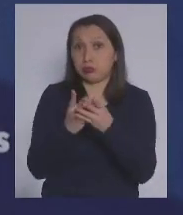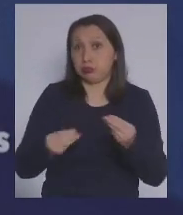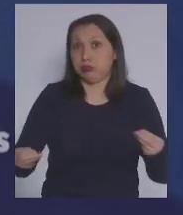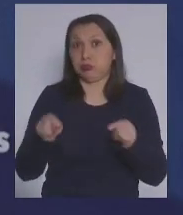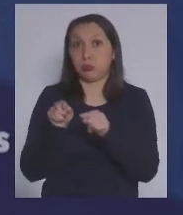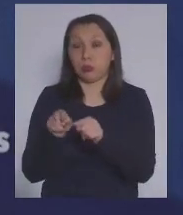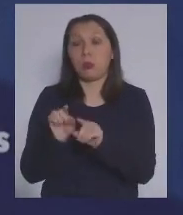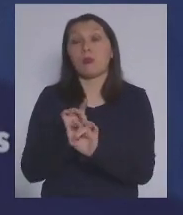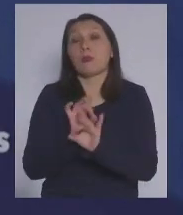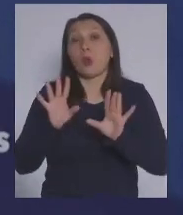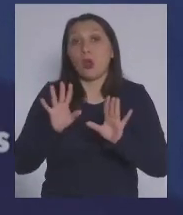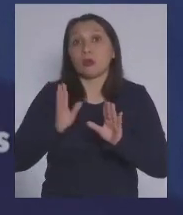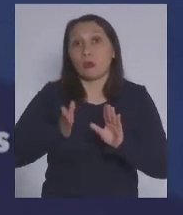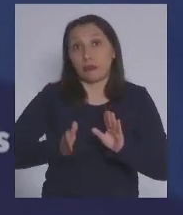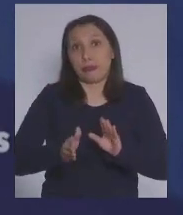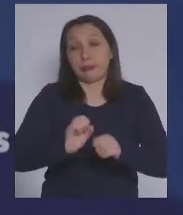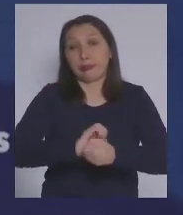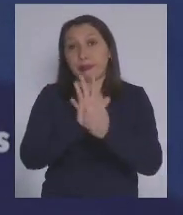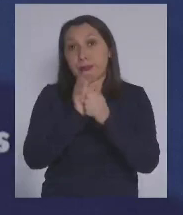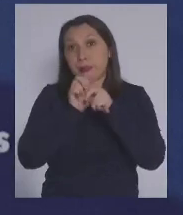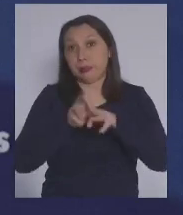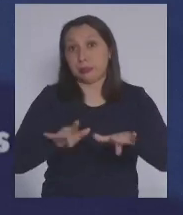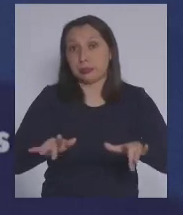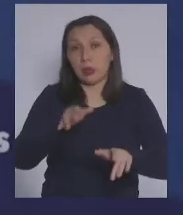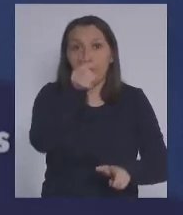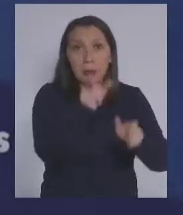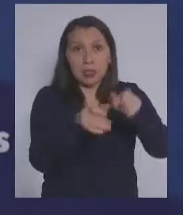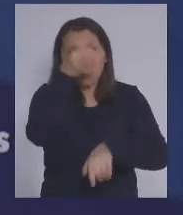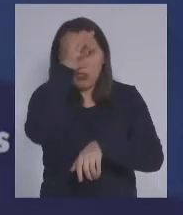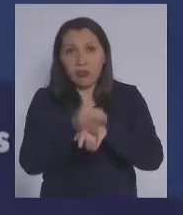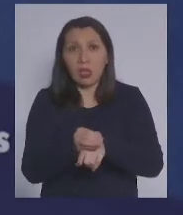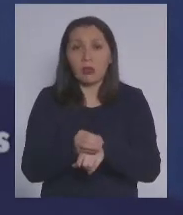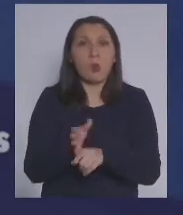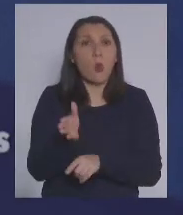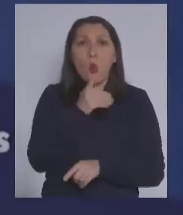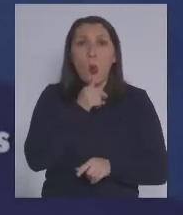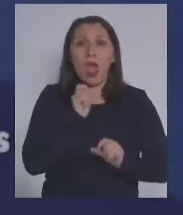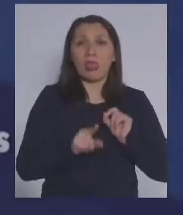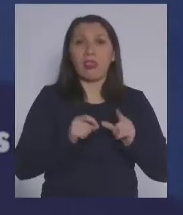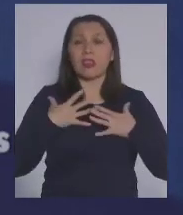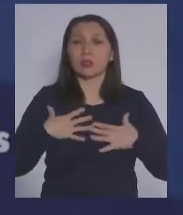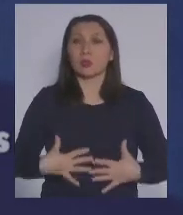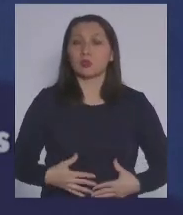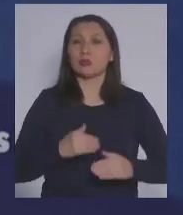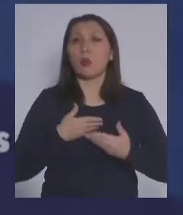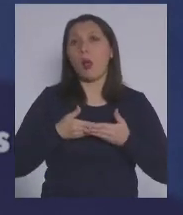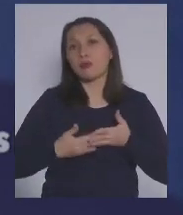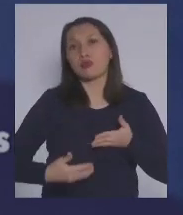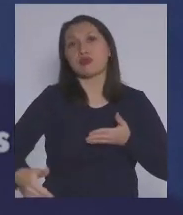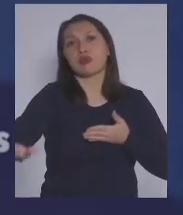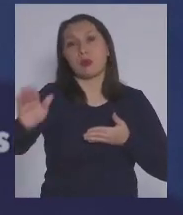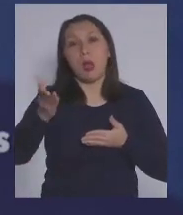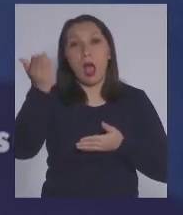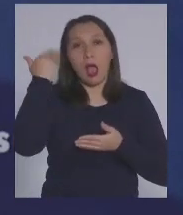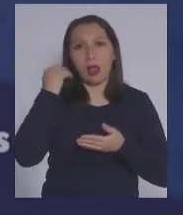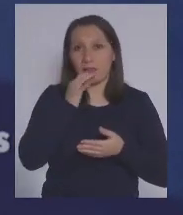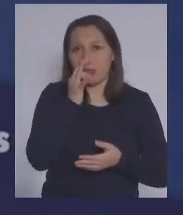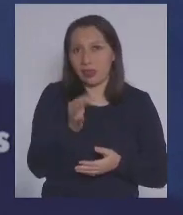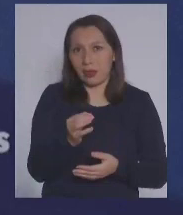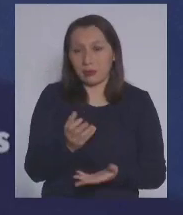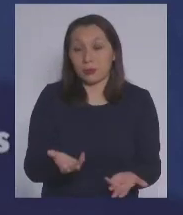caso de que esta pandemia siga y que nuestros pacientes no creen anticuerpos suficientemente duraderos como dijimos ayer